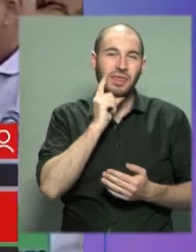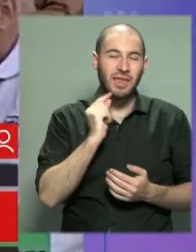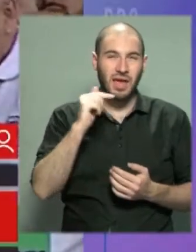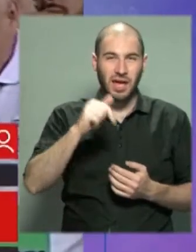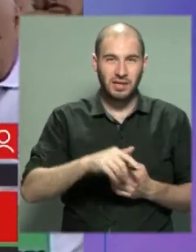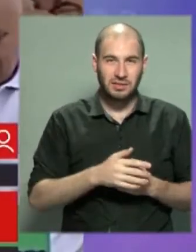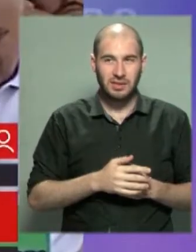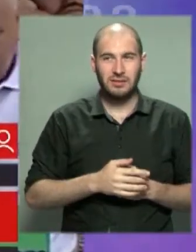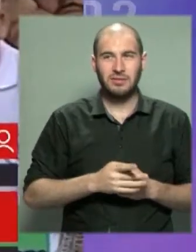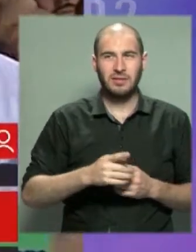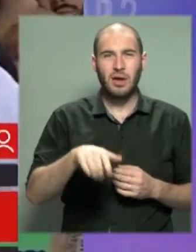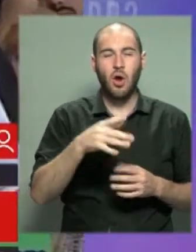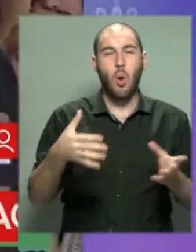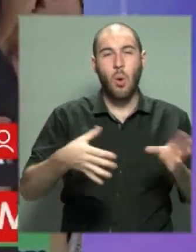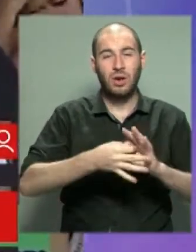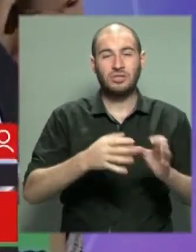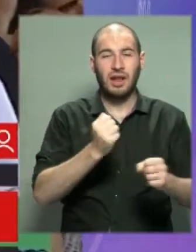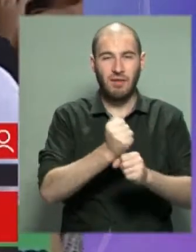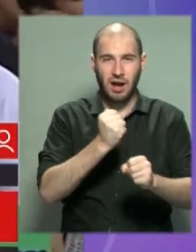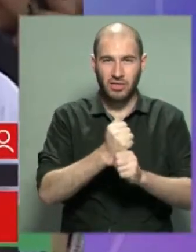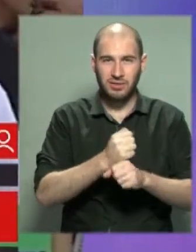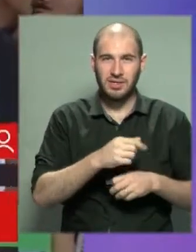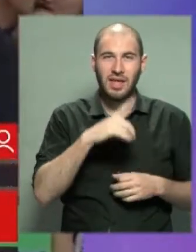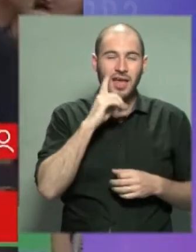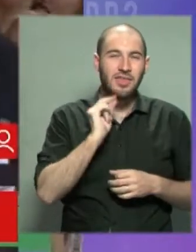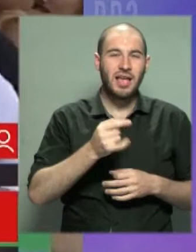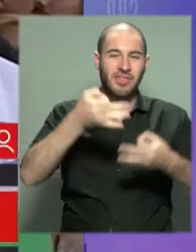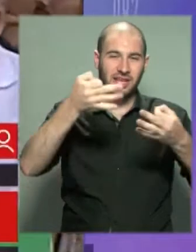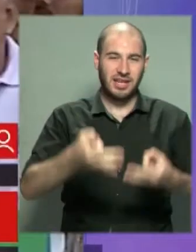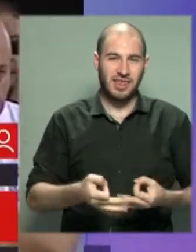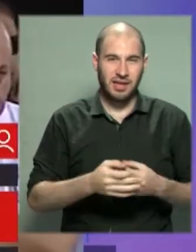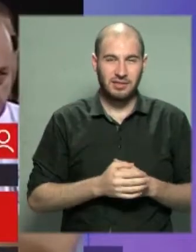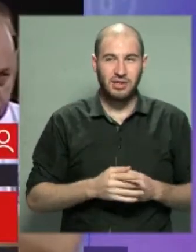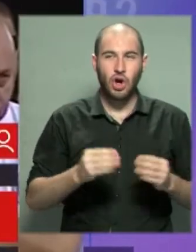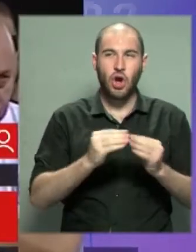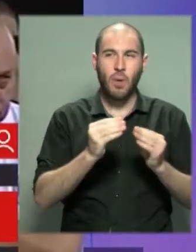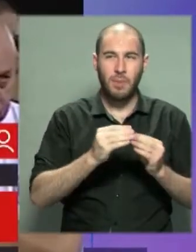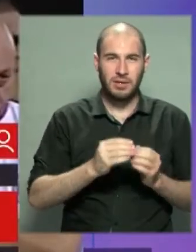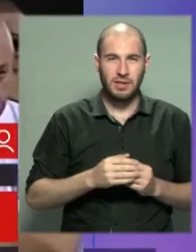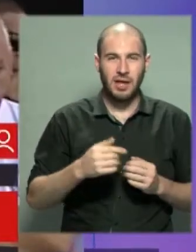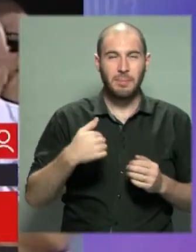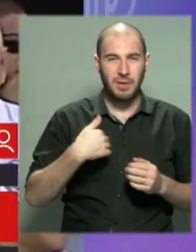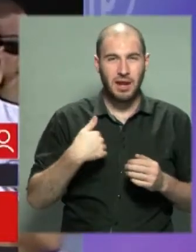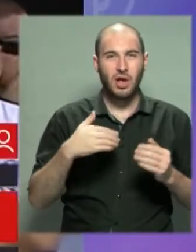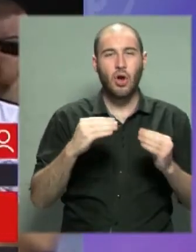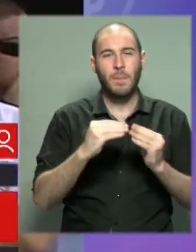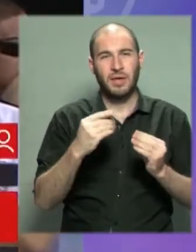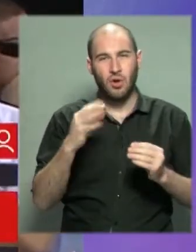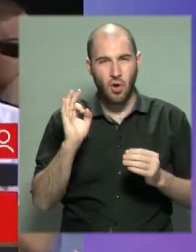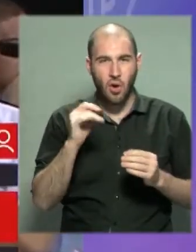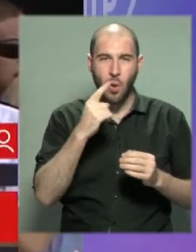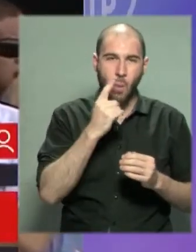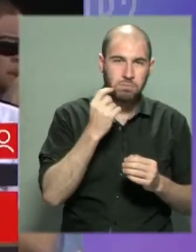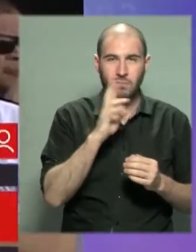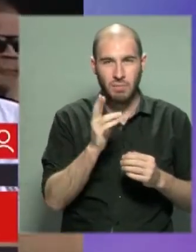de la unidad de los trabajadores, el día de la dignidad. Mis compañeras y mis compañeros